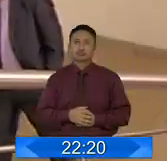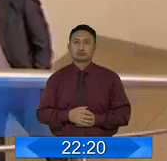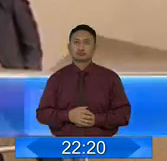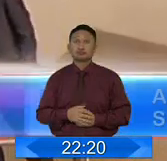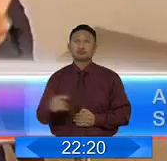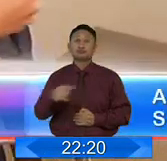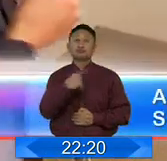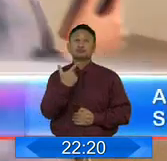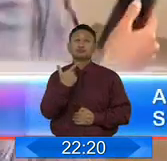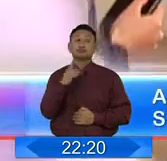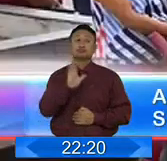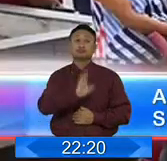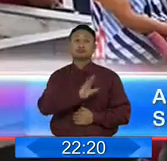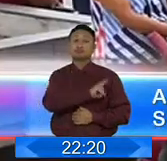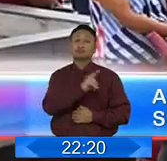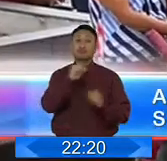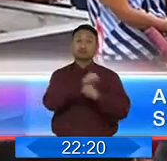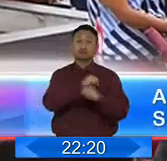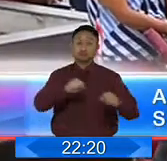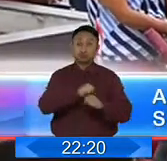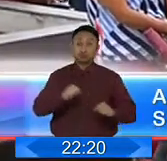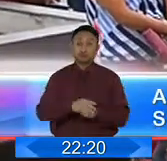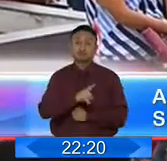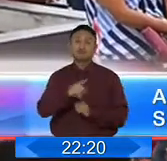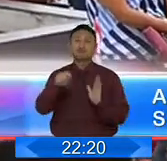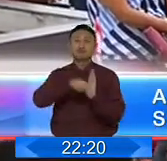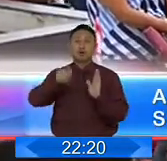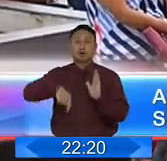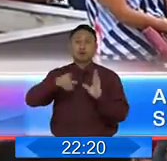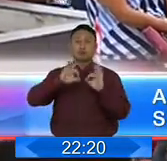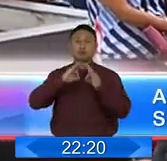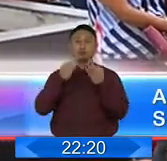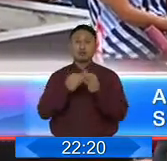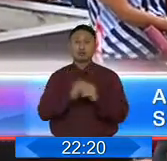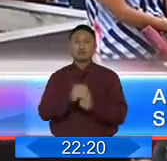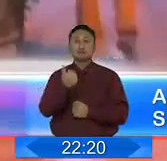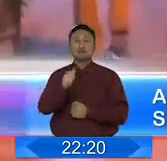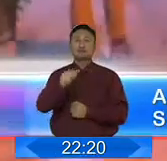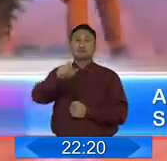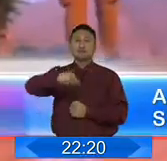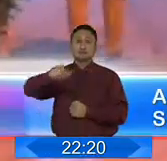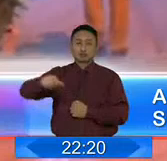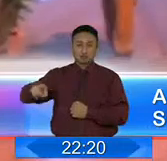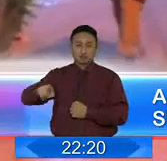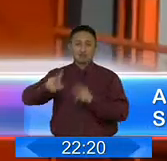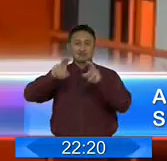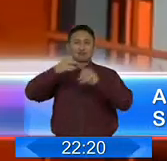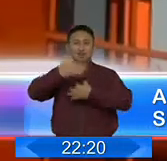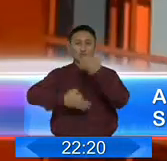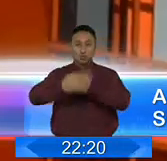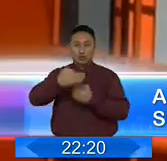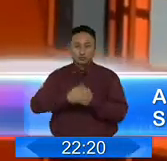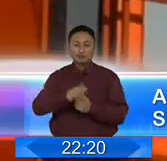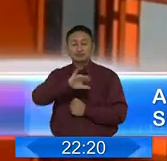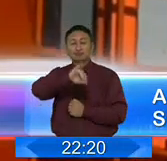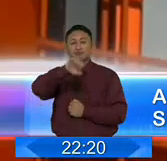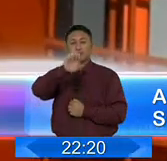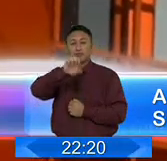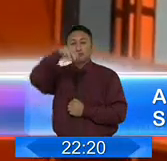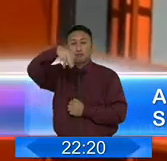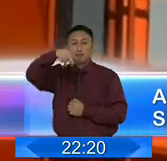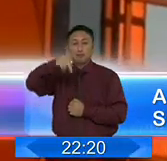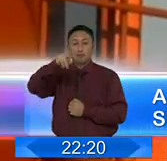Una amenaza de bomba puso en vilo a los abogados y familiares de 10 procesados en el caso Emperador por